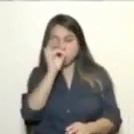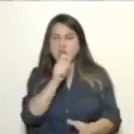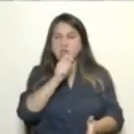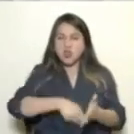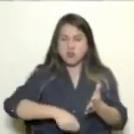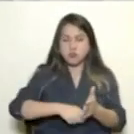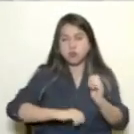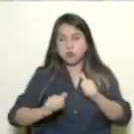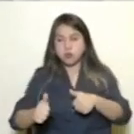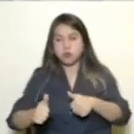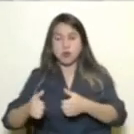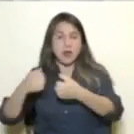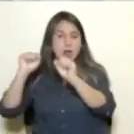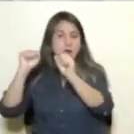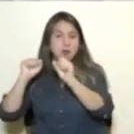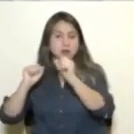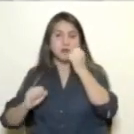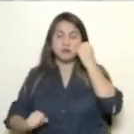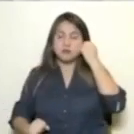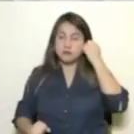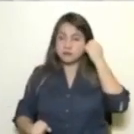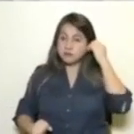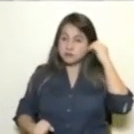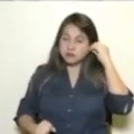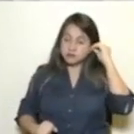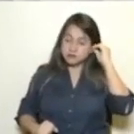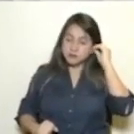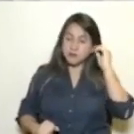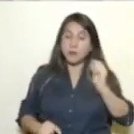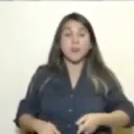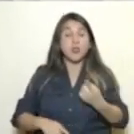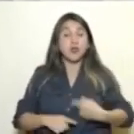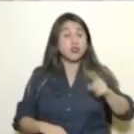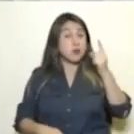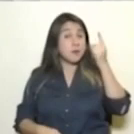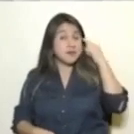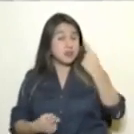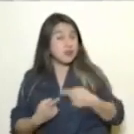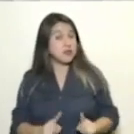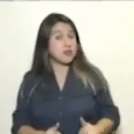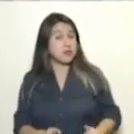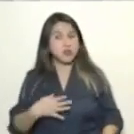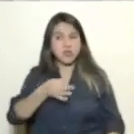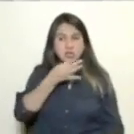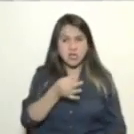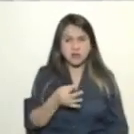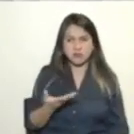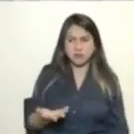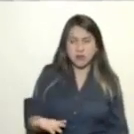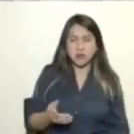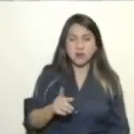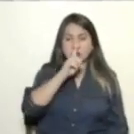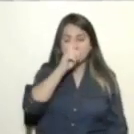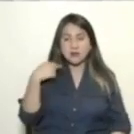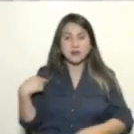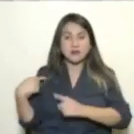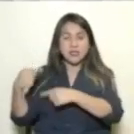inscribimos, lo derrotamos y lo ganamos. Hubo otros que pensaron distinto y dijeron inscripción